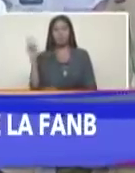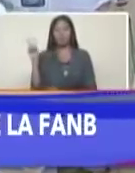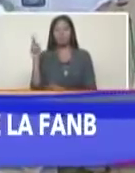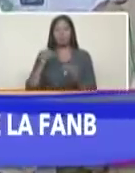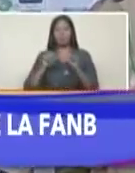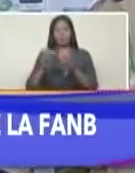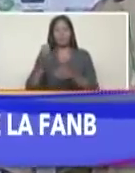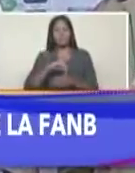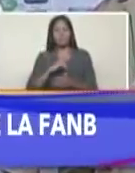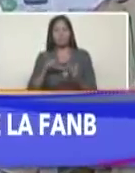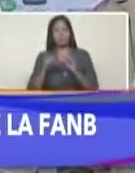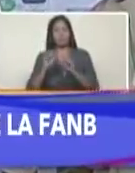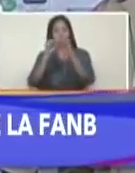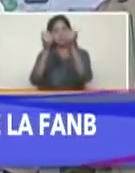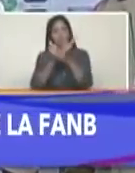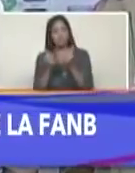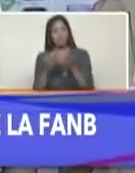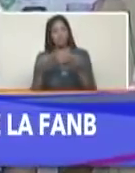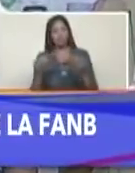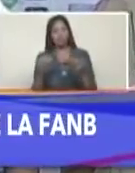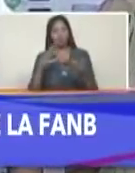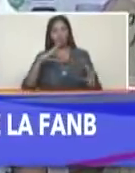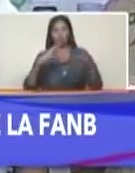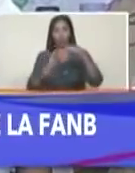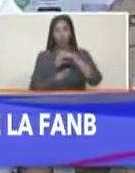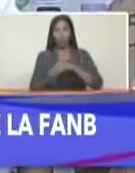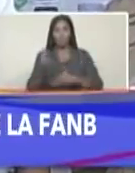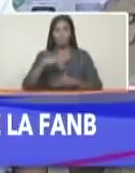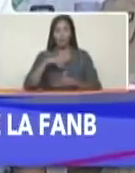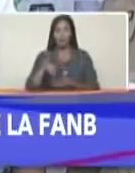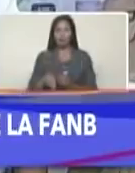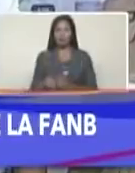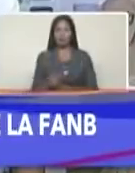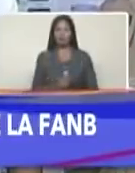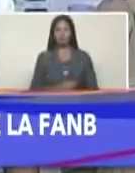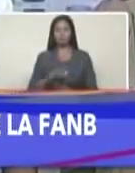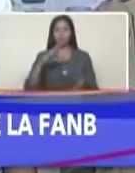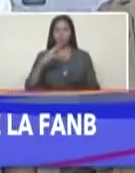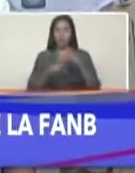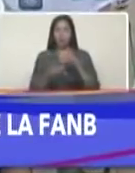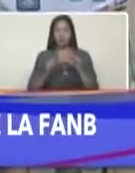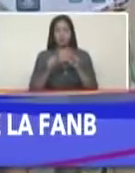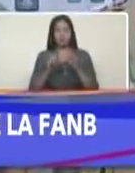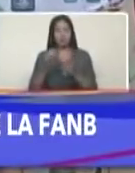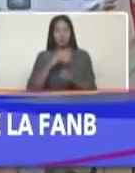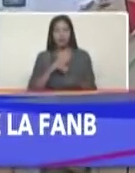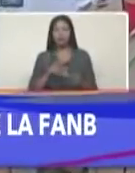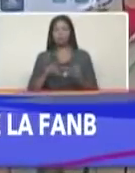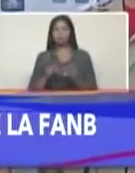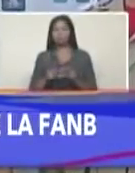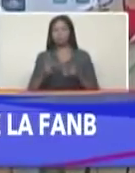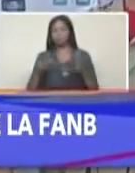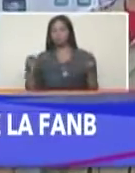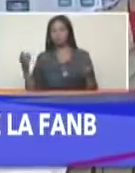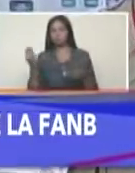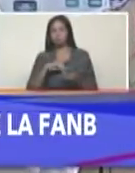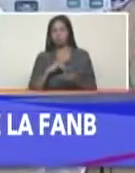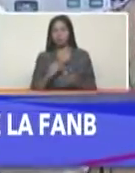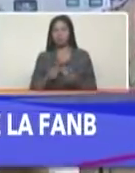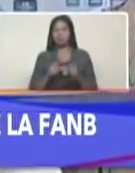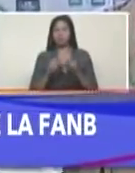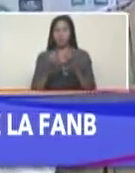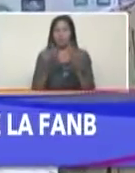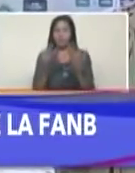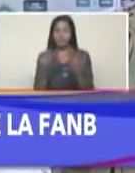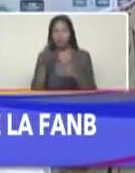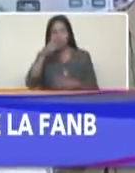seguir con el sistema de los comités locales de abastecimiento y producción. Y los CLAP pican y se extienden, continúan de la mano del pueblo, de la